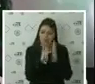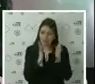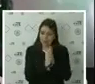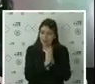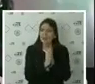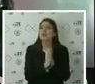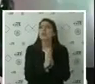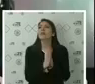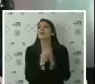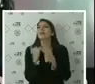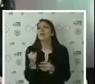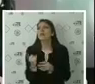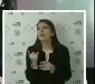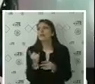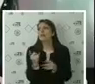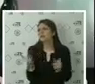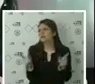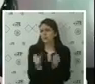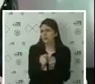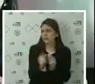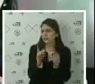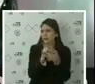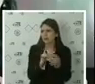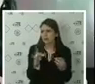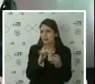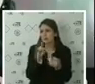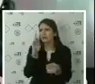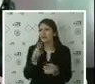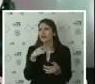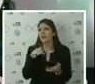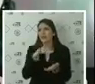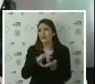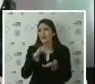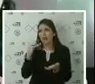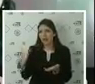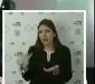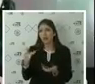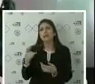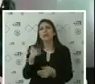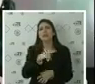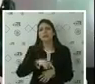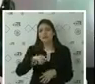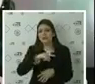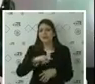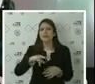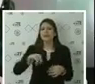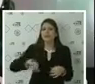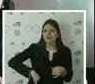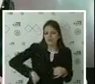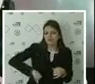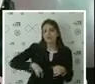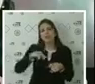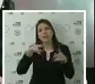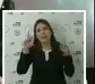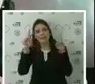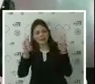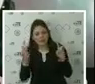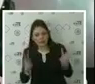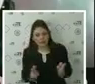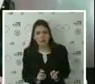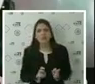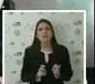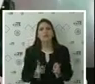breve señalar que agradezco que su interés por este tipo de temas, invitar